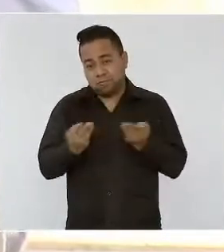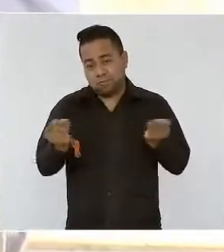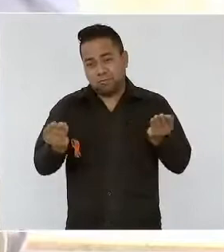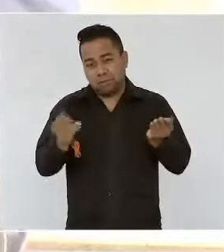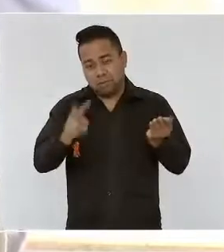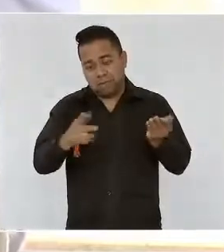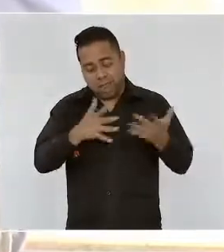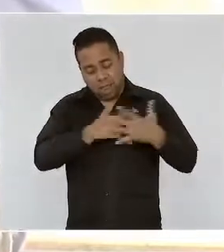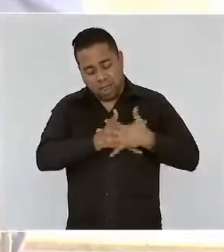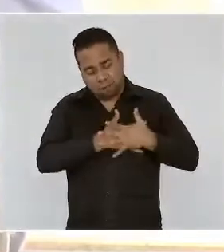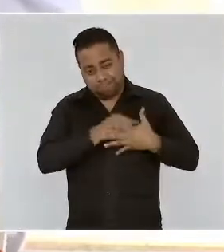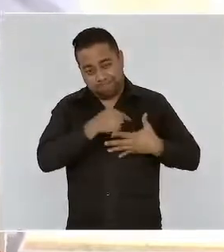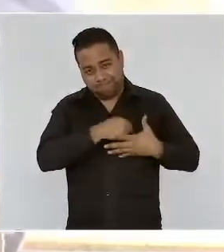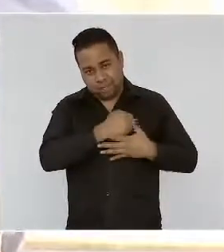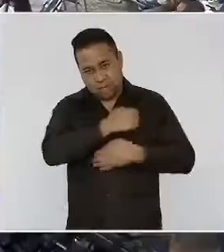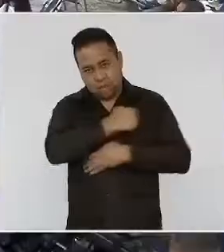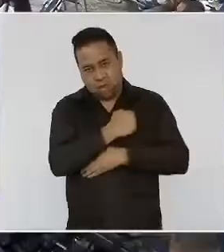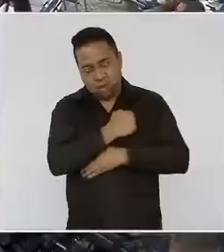llevo aquí en mi corazón.